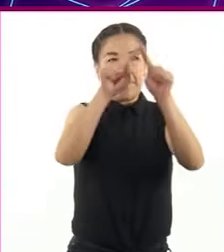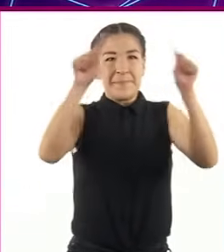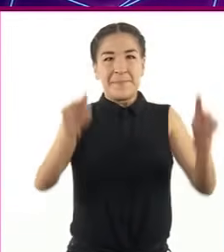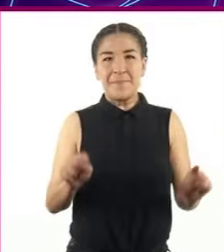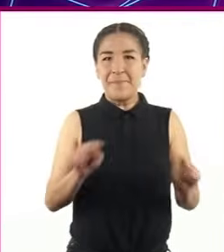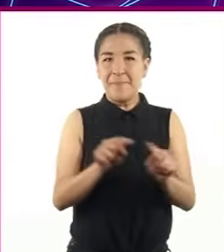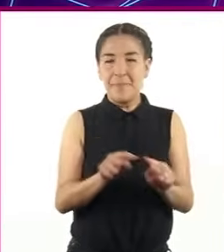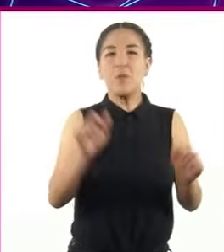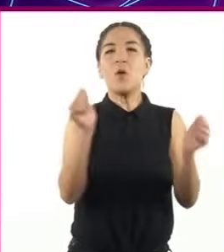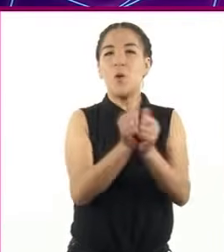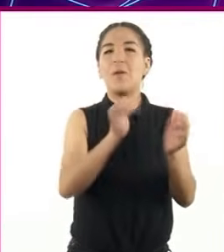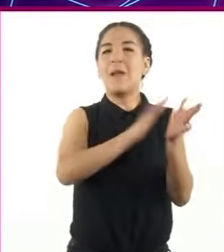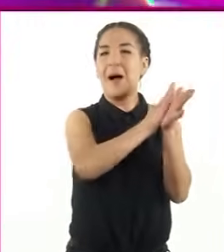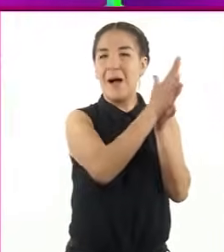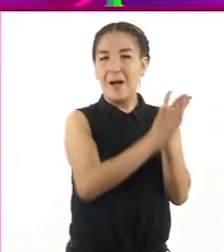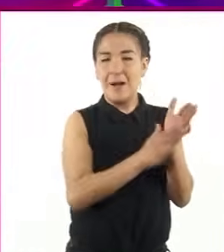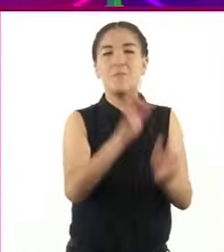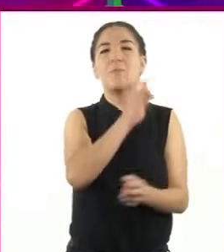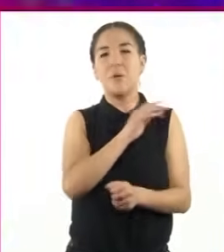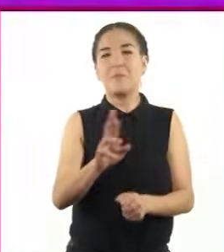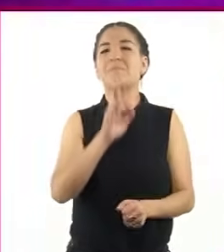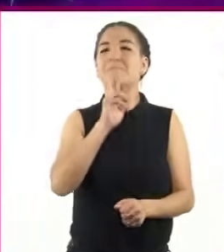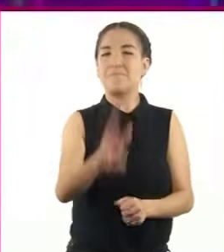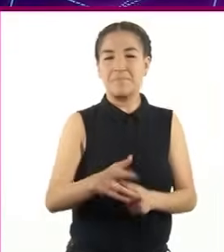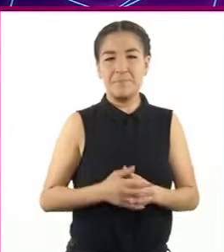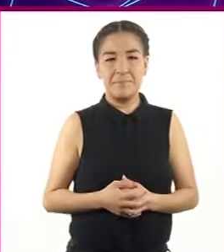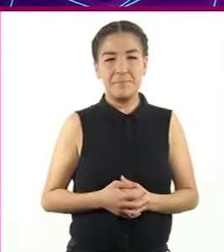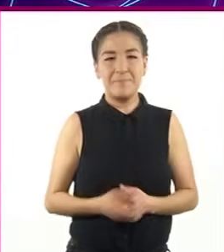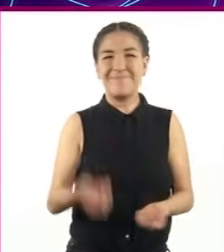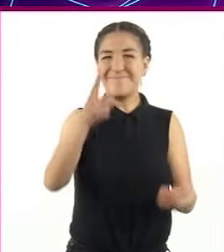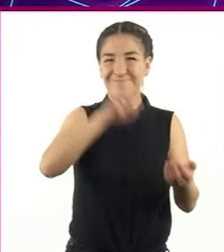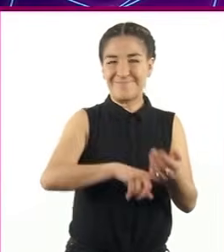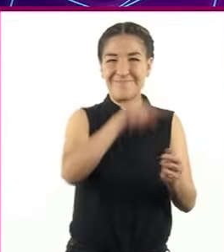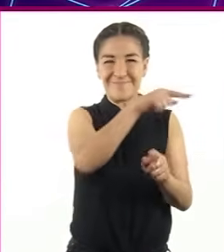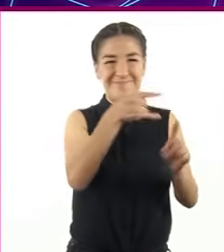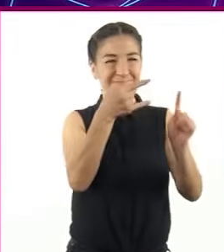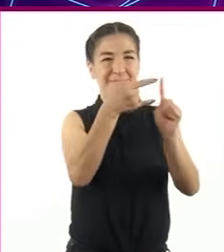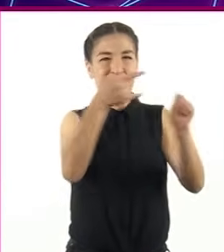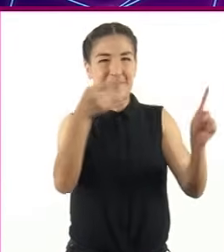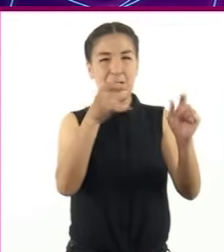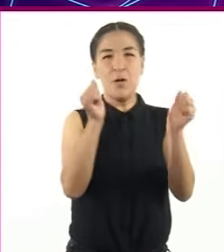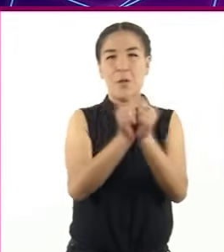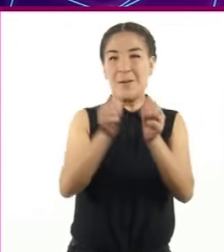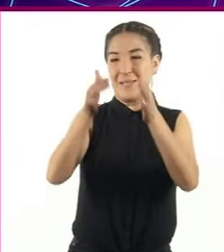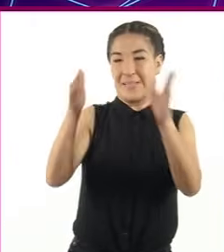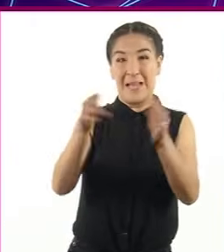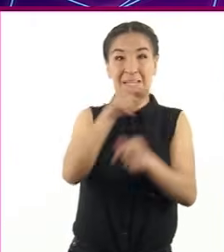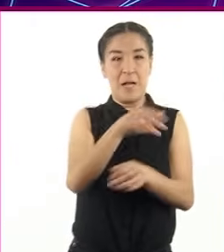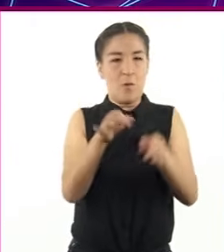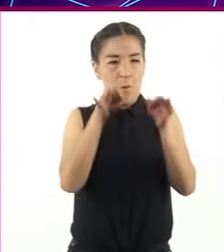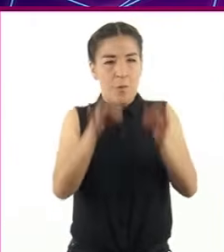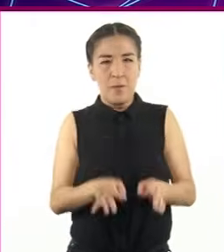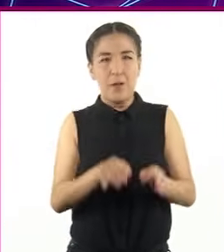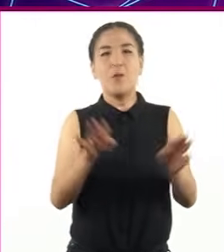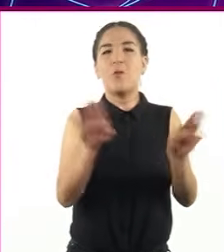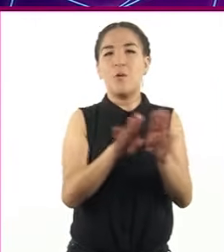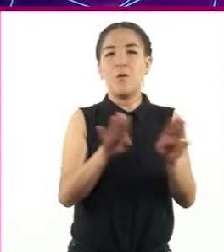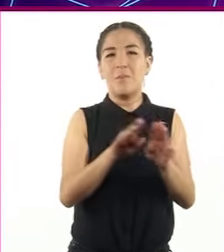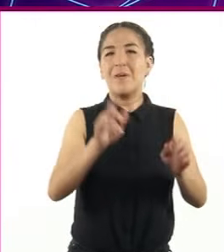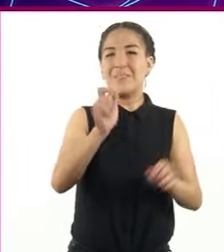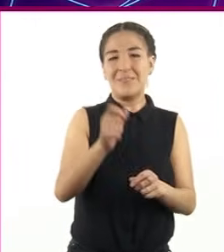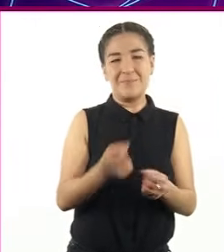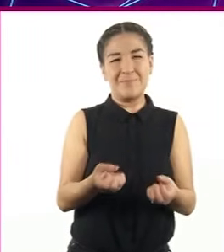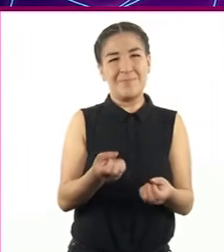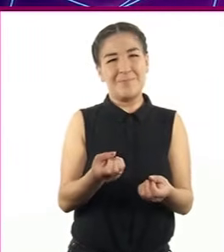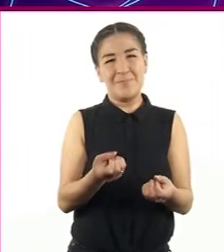área con expresiones algebraicas. Si vemos los rectángulos de menor tamaño comparados con el original de forma individual,